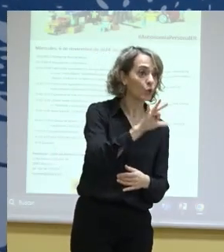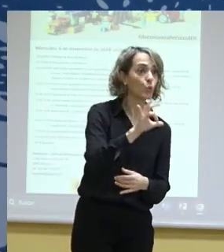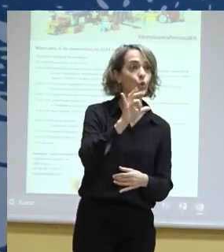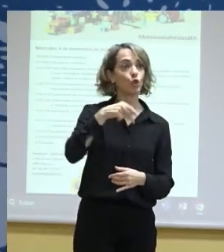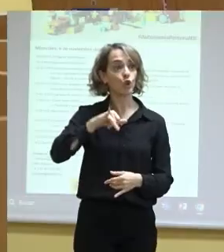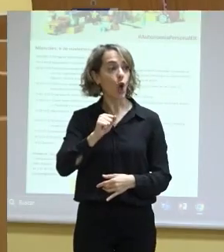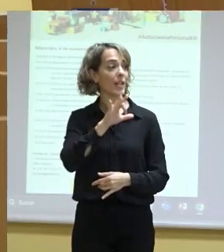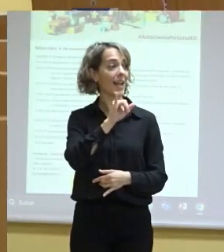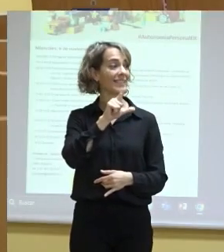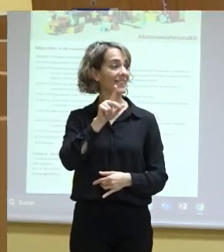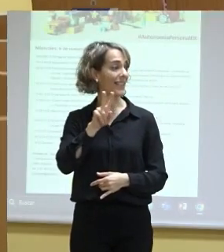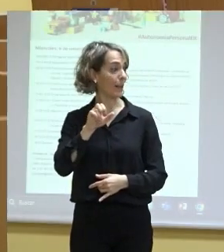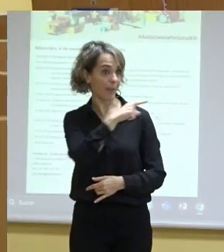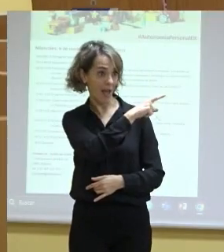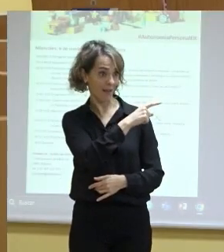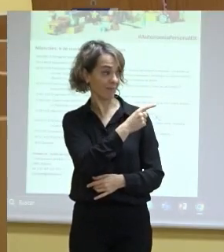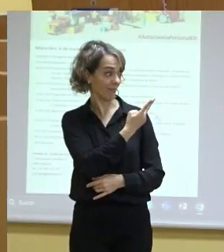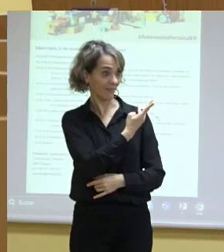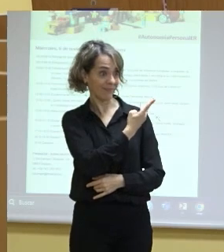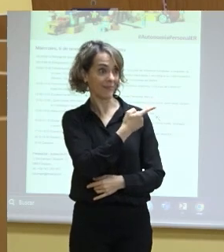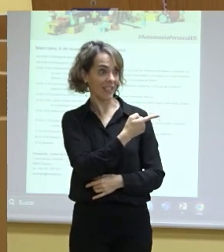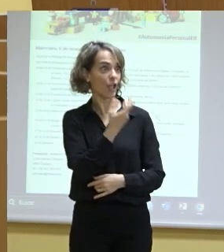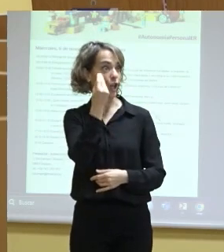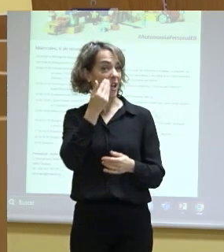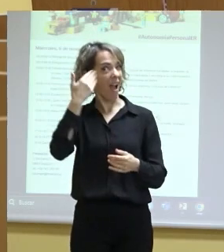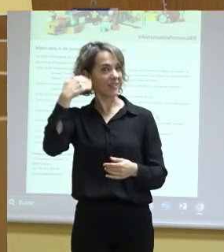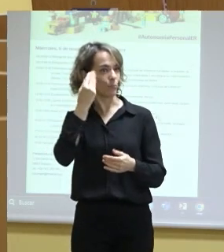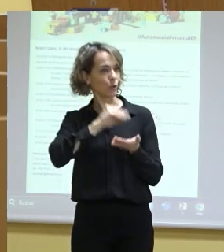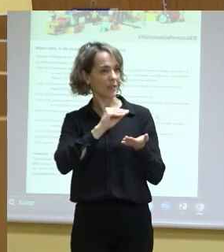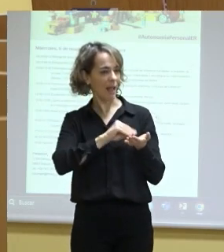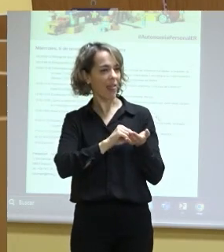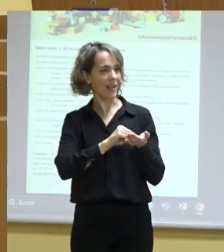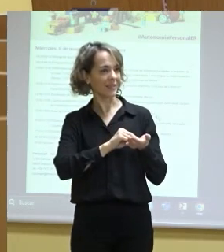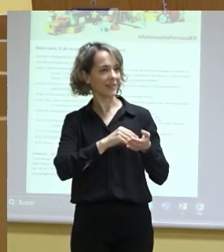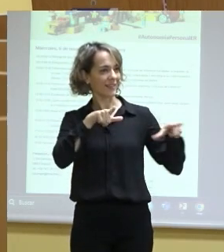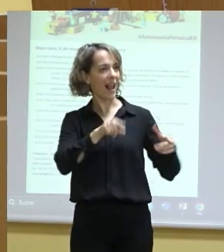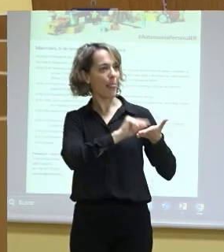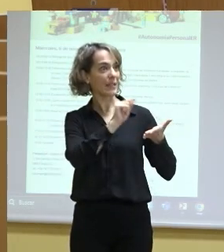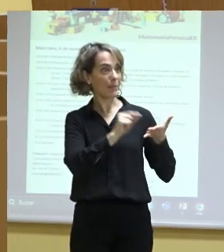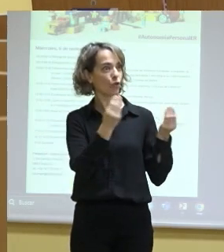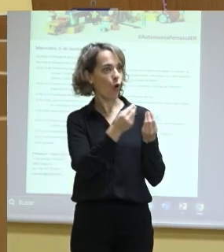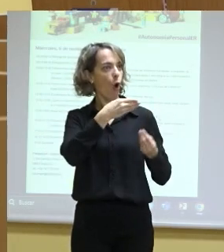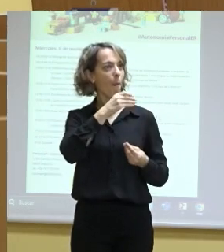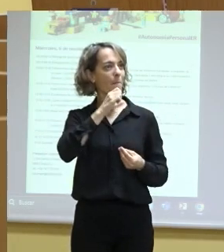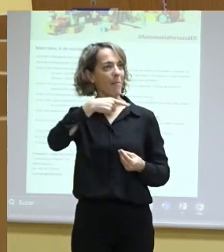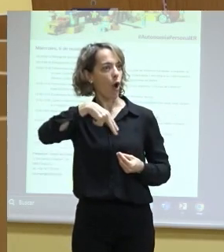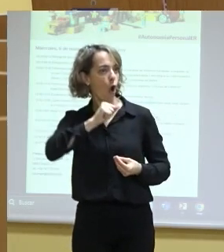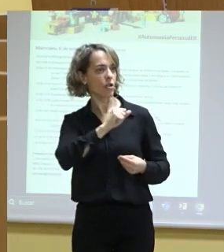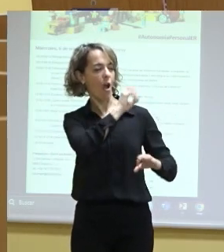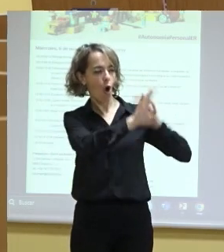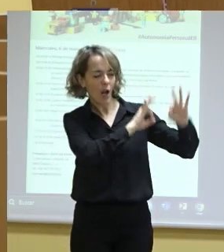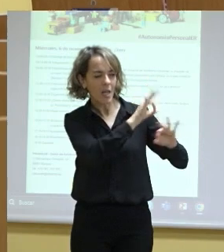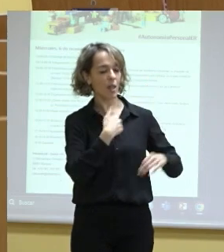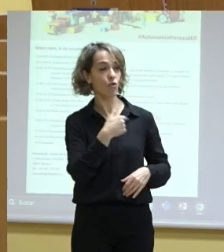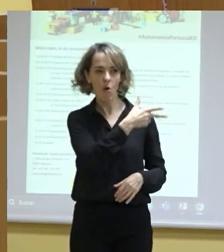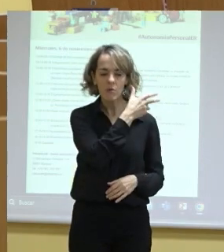aquí conmigo, pues les oía muchas veces en el despacho de al lado con Begoña organizando las jornadas